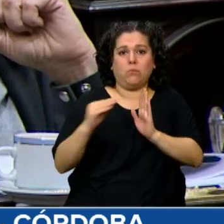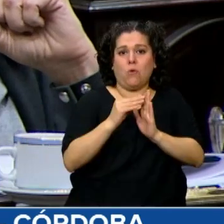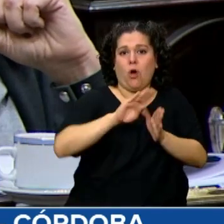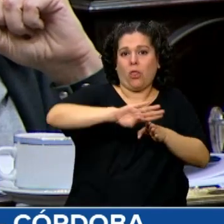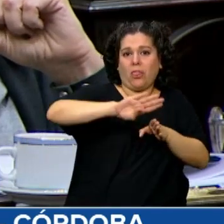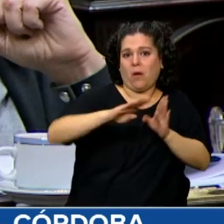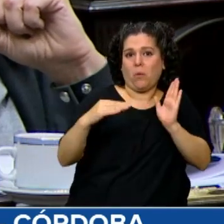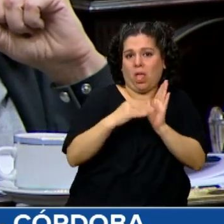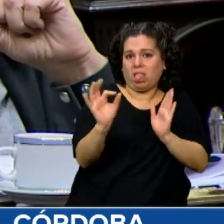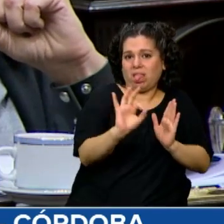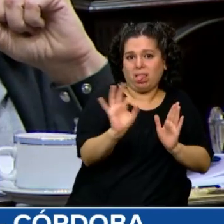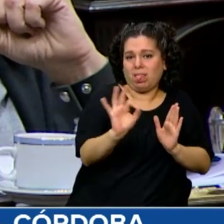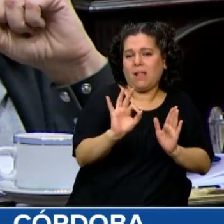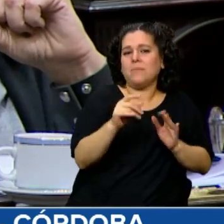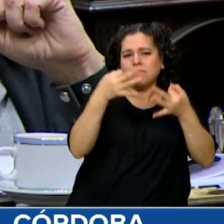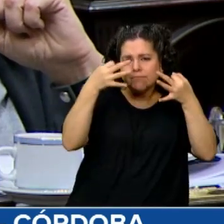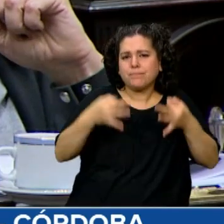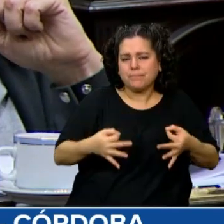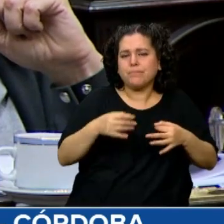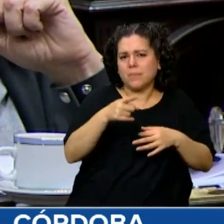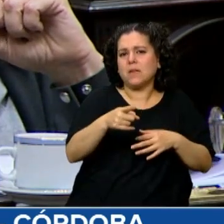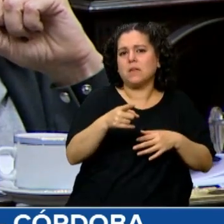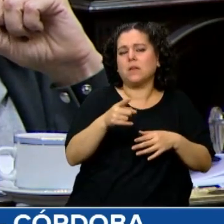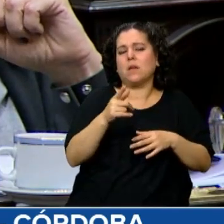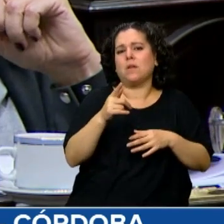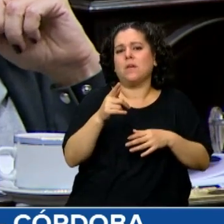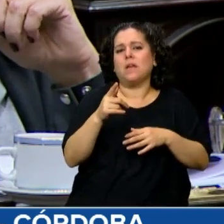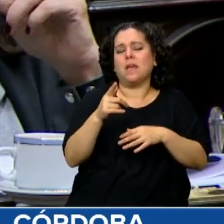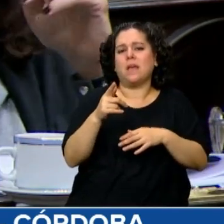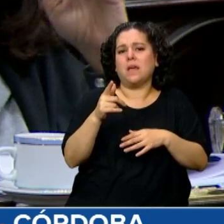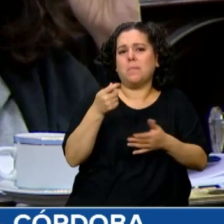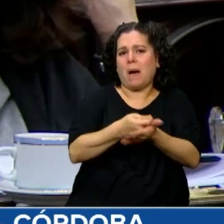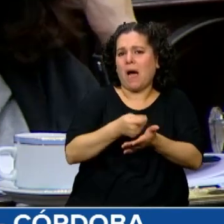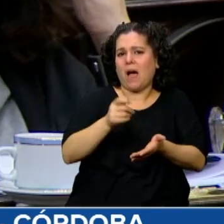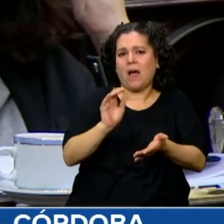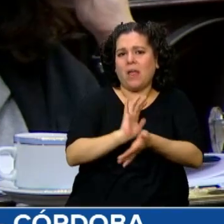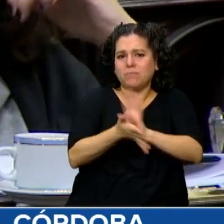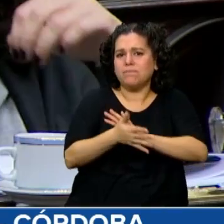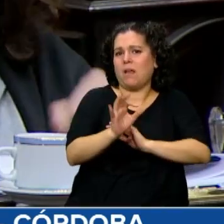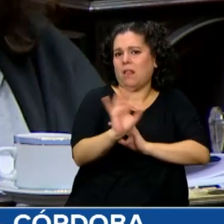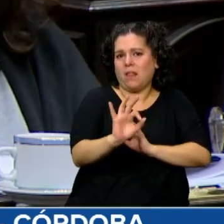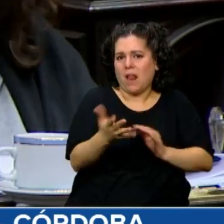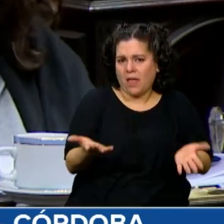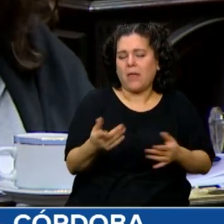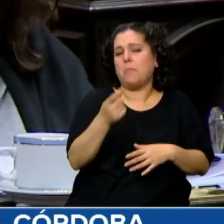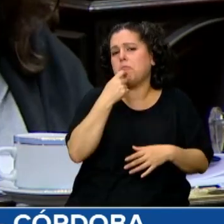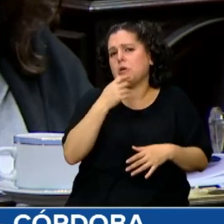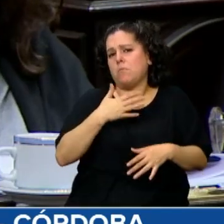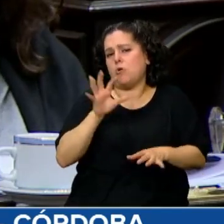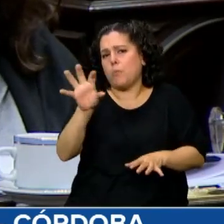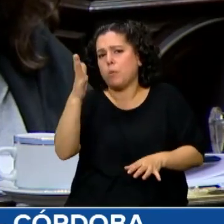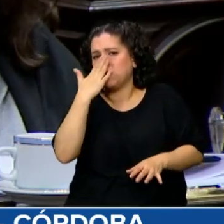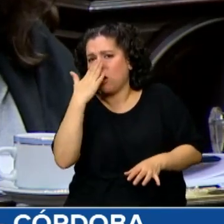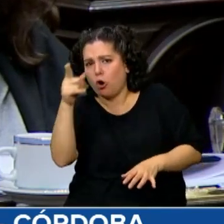deuda que no hayan sido debidamente finiquitadas en todas las provincias. Al menos hablo por el caso de Córdoba,